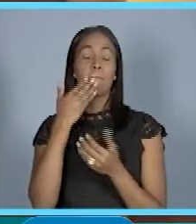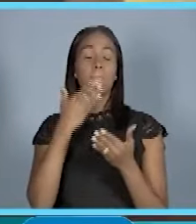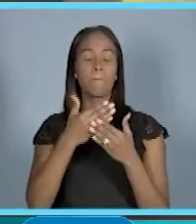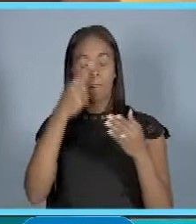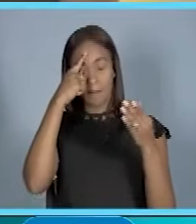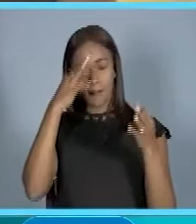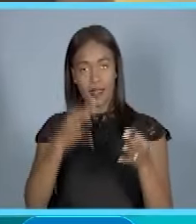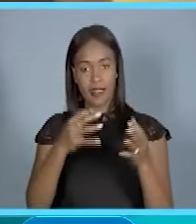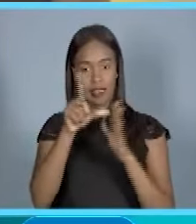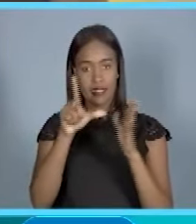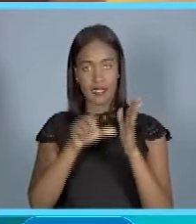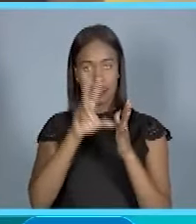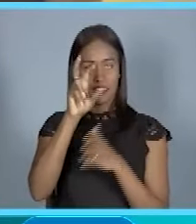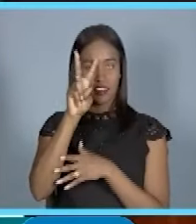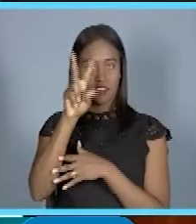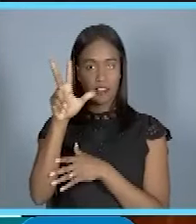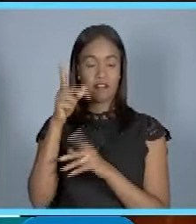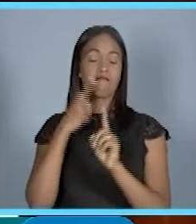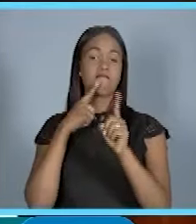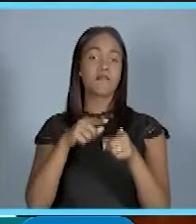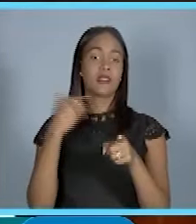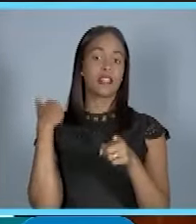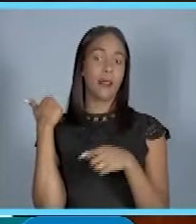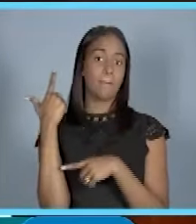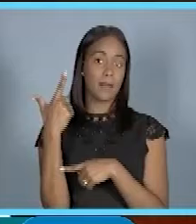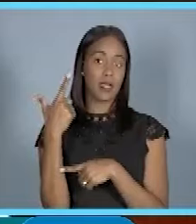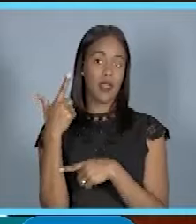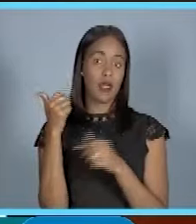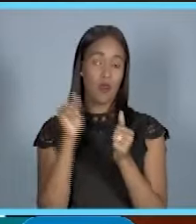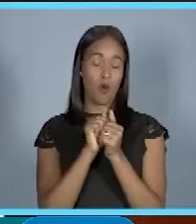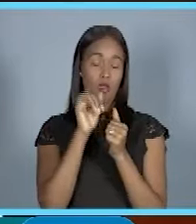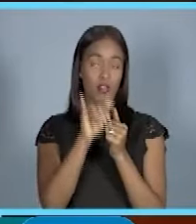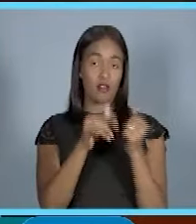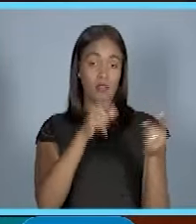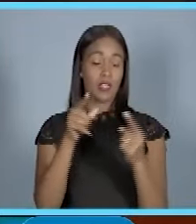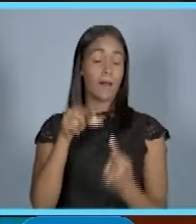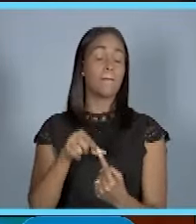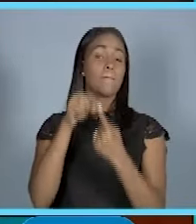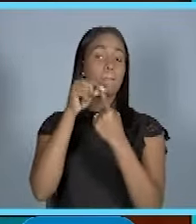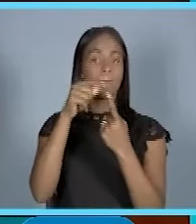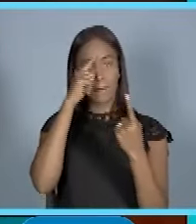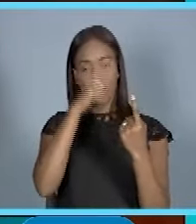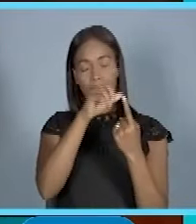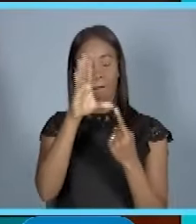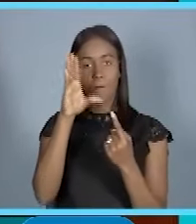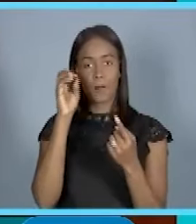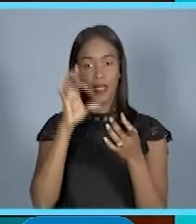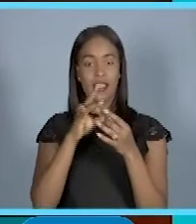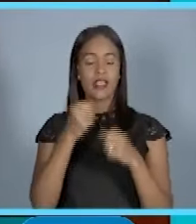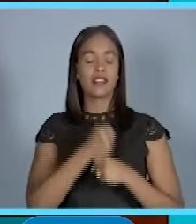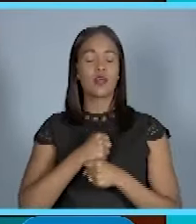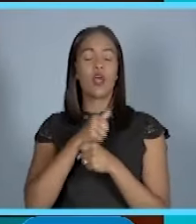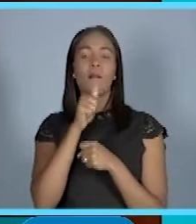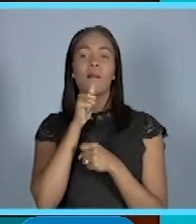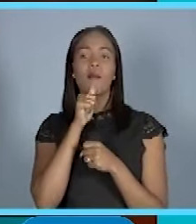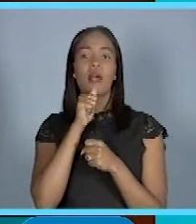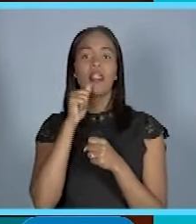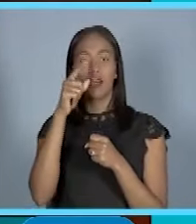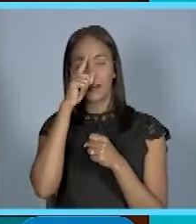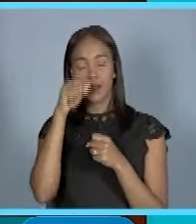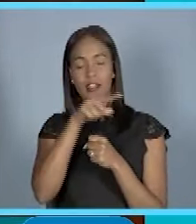decreto 3023 que autoriza importar armas de fuego y municiones exclusivamente para empresas de seguridad privada